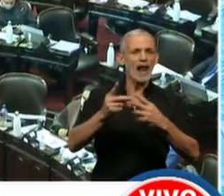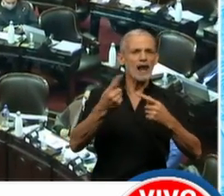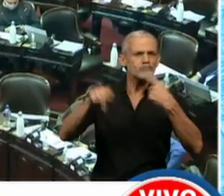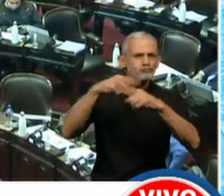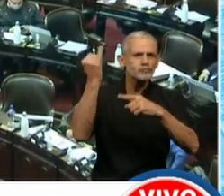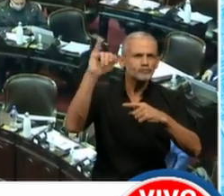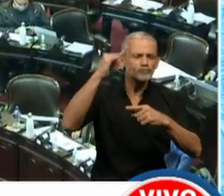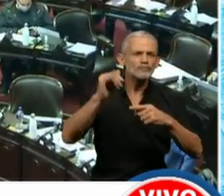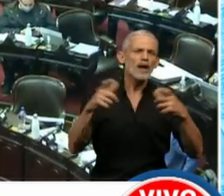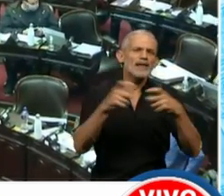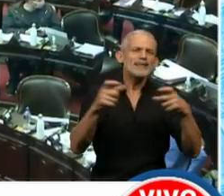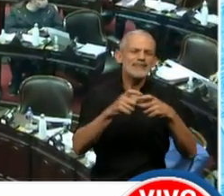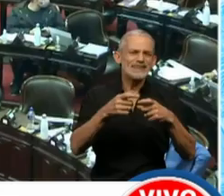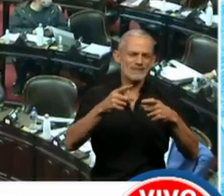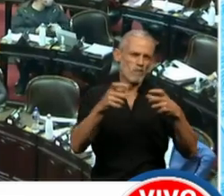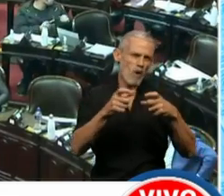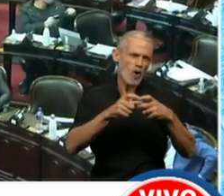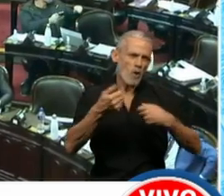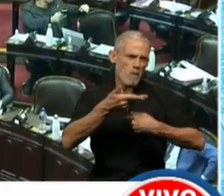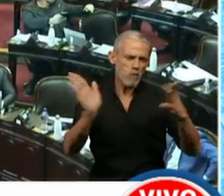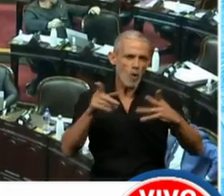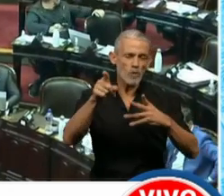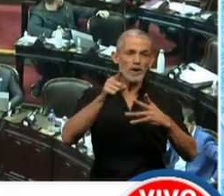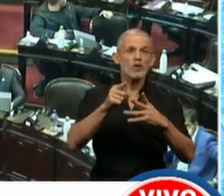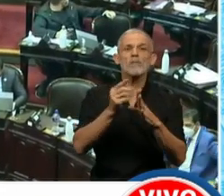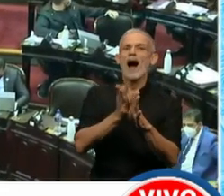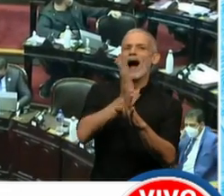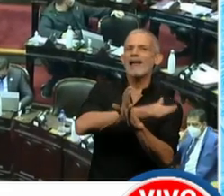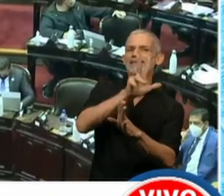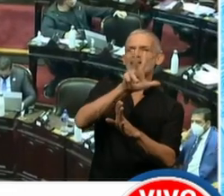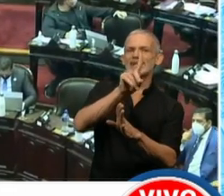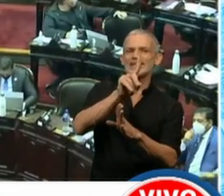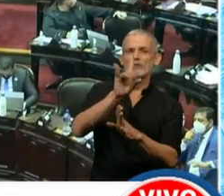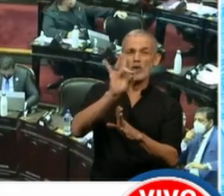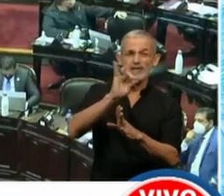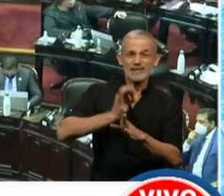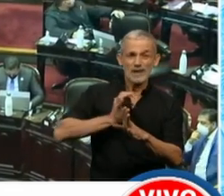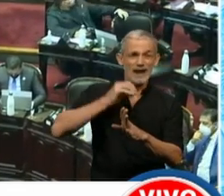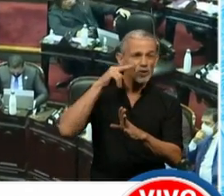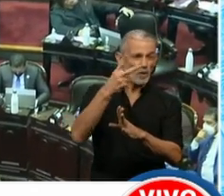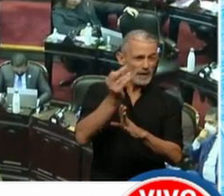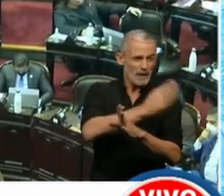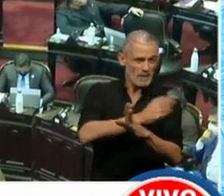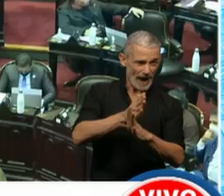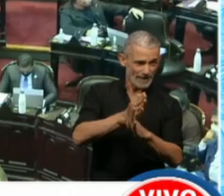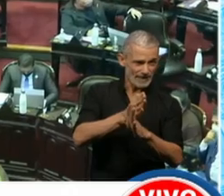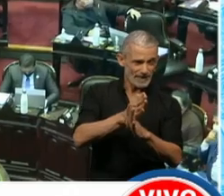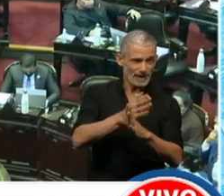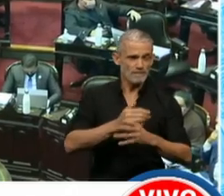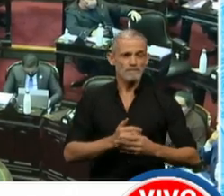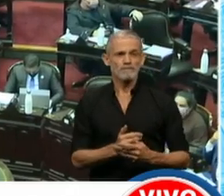títulos públicos denominador moneda extranjera emitidos con anterioridad que 21 de diciembre del 2020